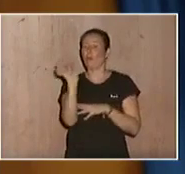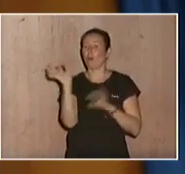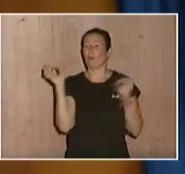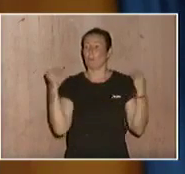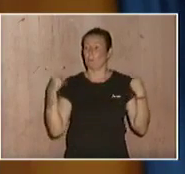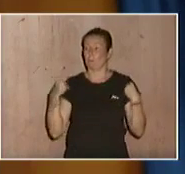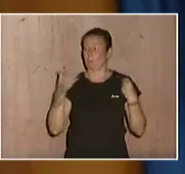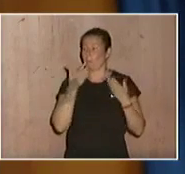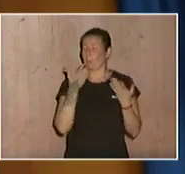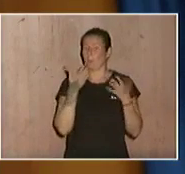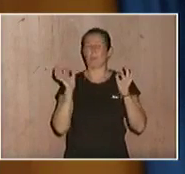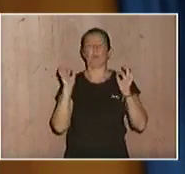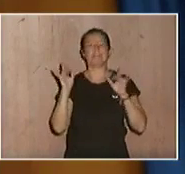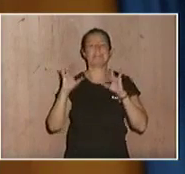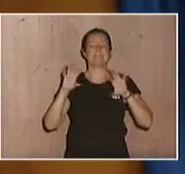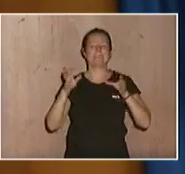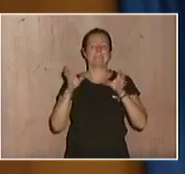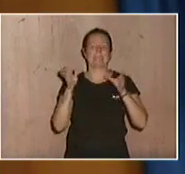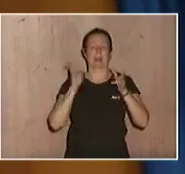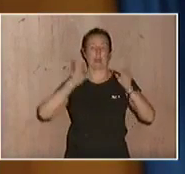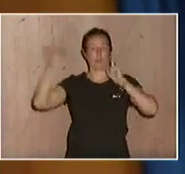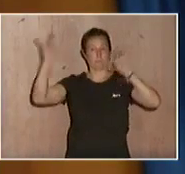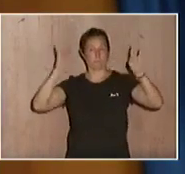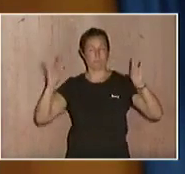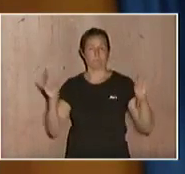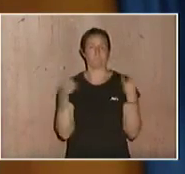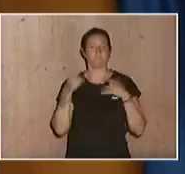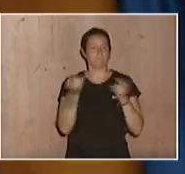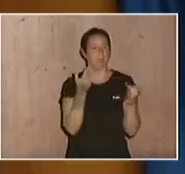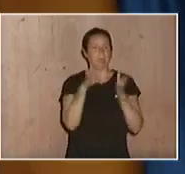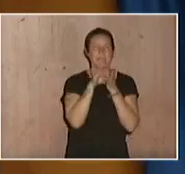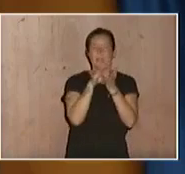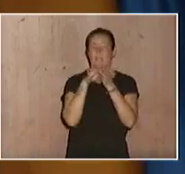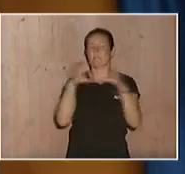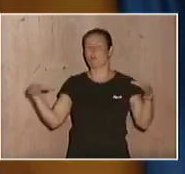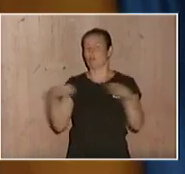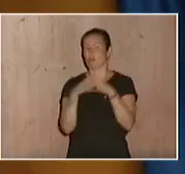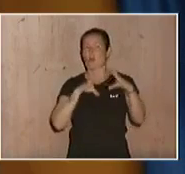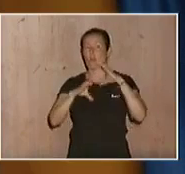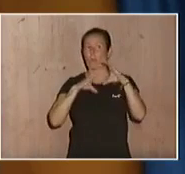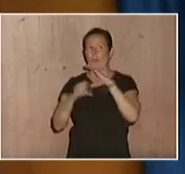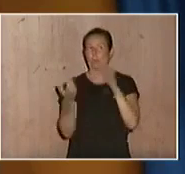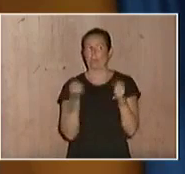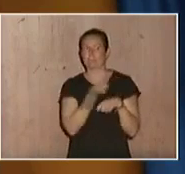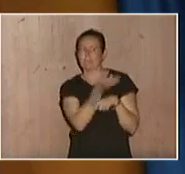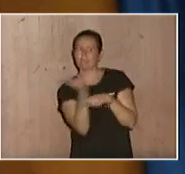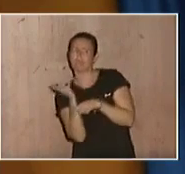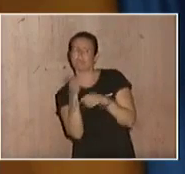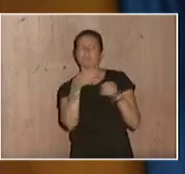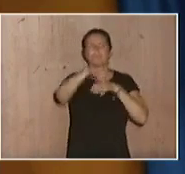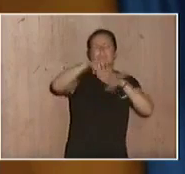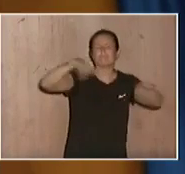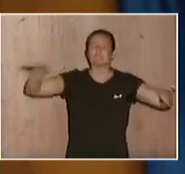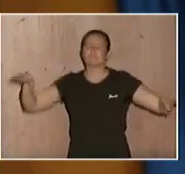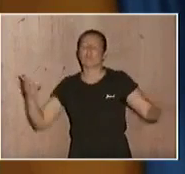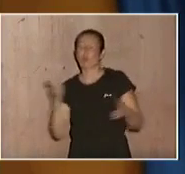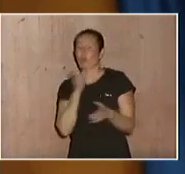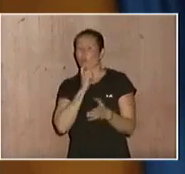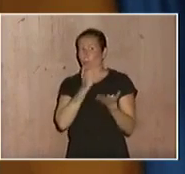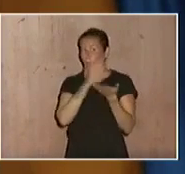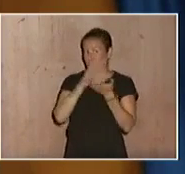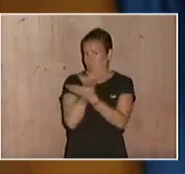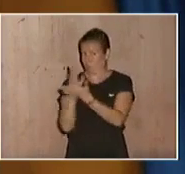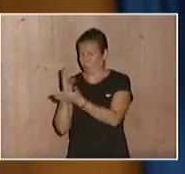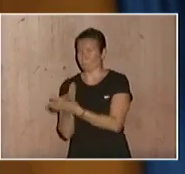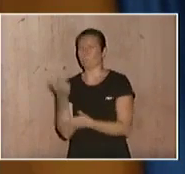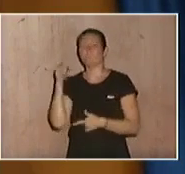de radiofrecuencias entre diferentes servicios de comunicación. William analiza estos problemas